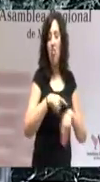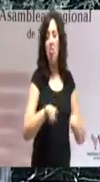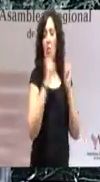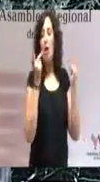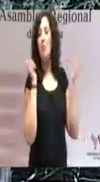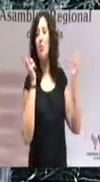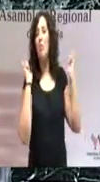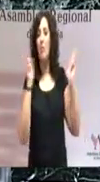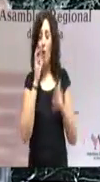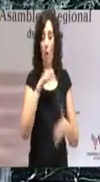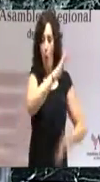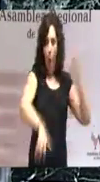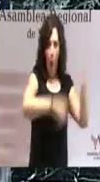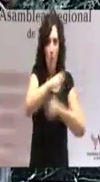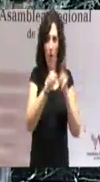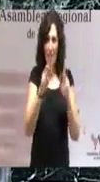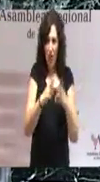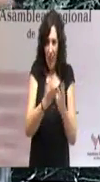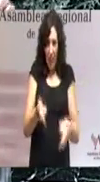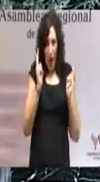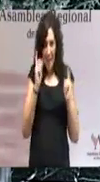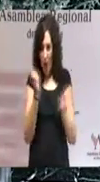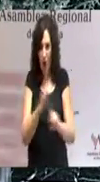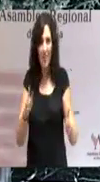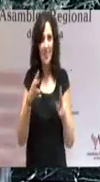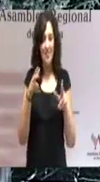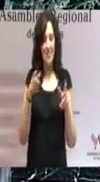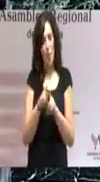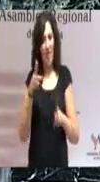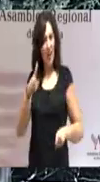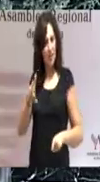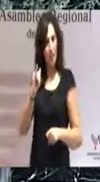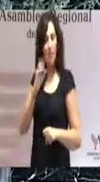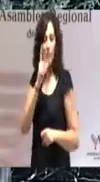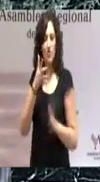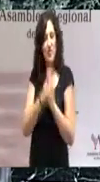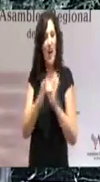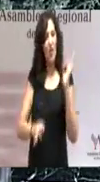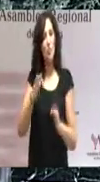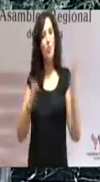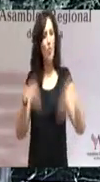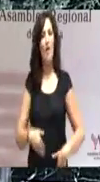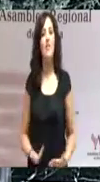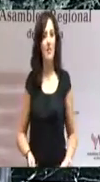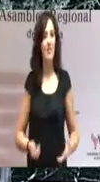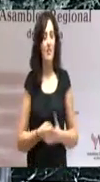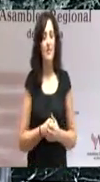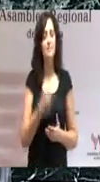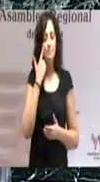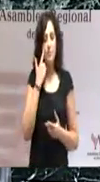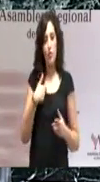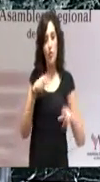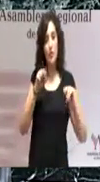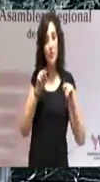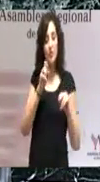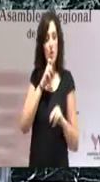jungla en lugar de una sociedad democrática con un Estado de Derecho y ordenada. Seríamos injustos. Mire, termino